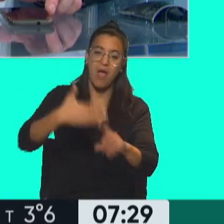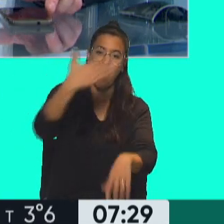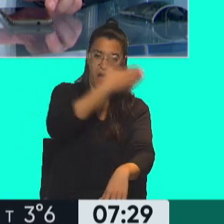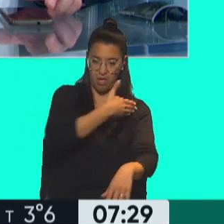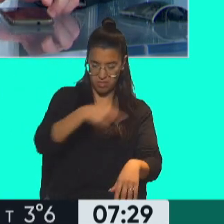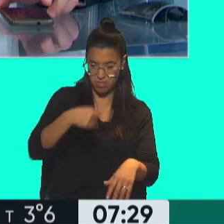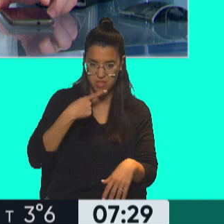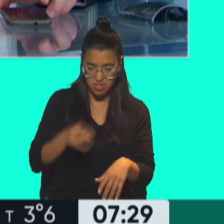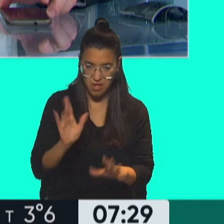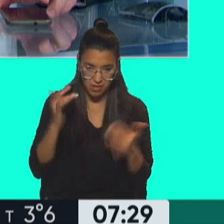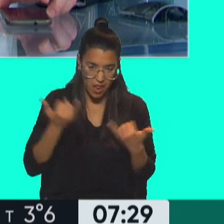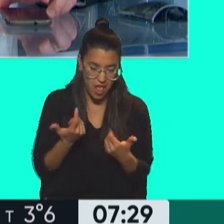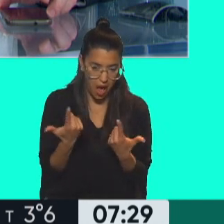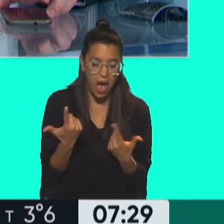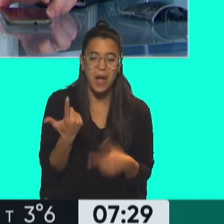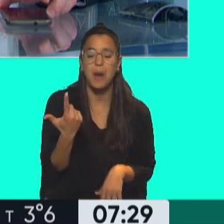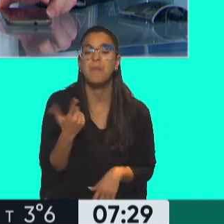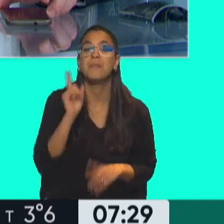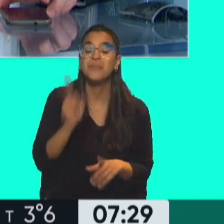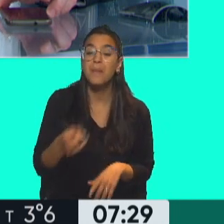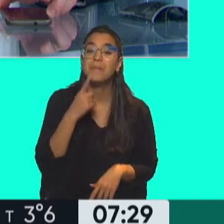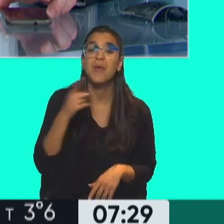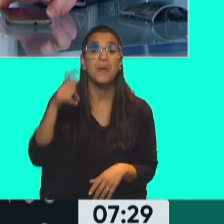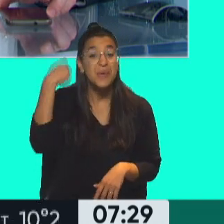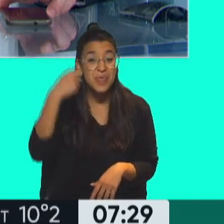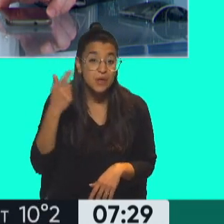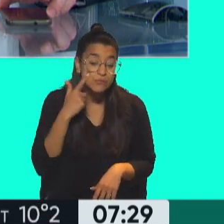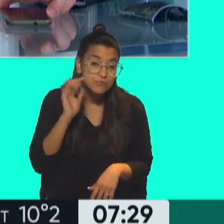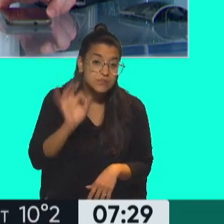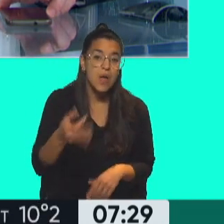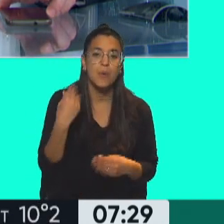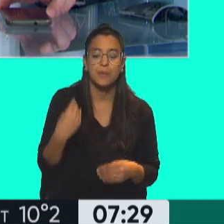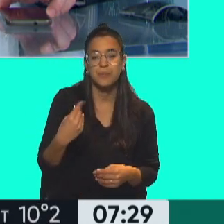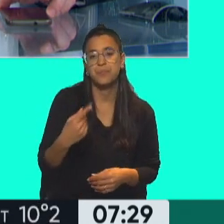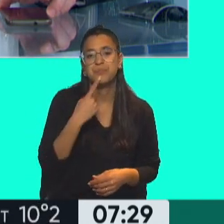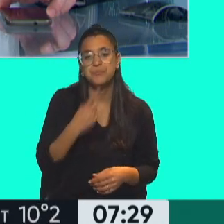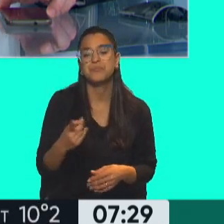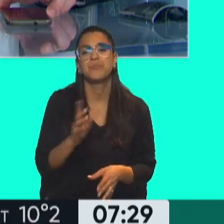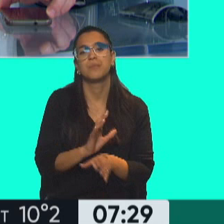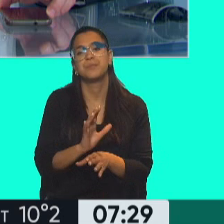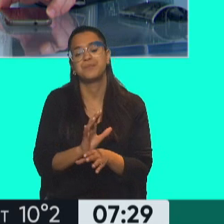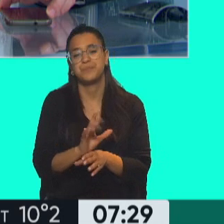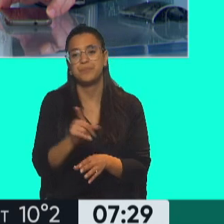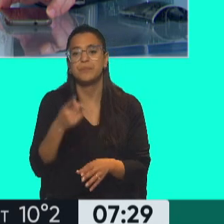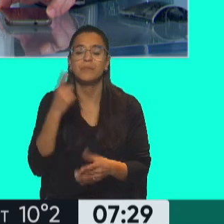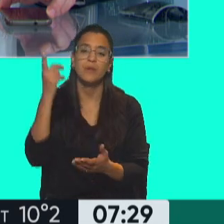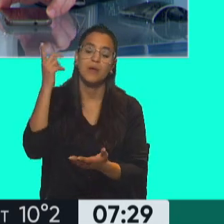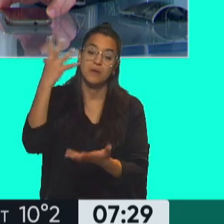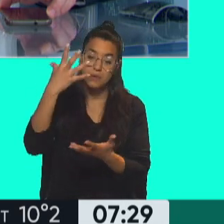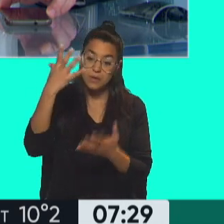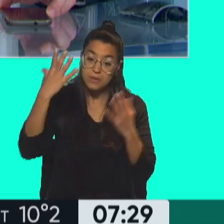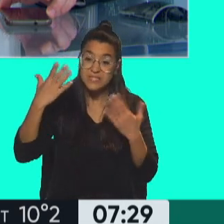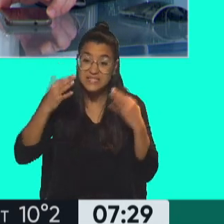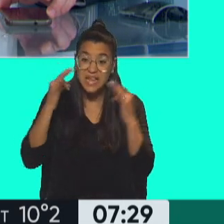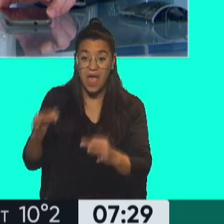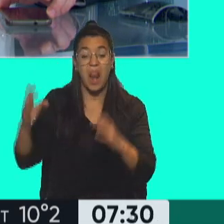la vicepresidenta. También se conoció un video en el que ambos llegan a las inmediaciones del departamento de la